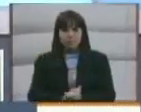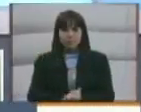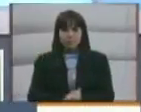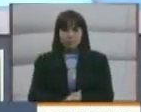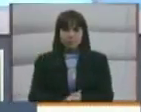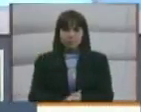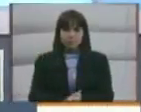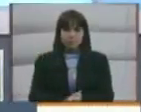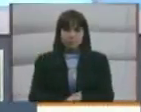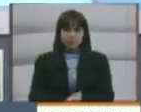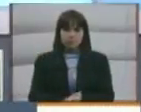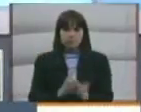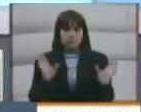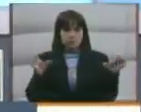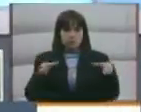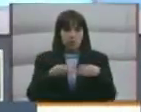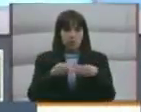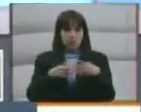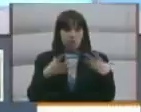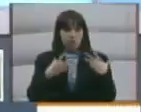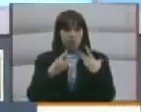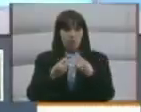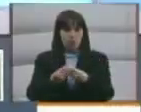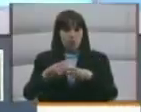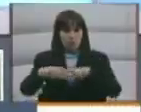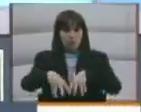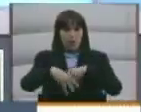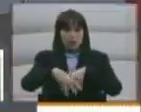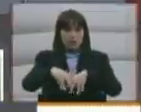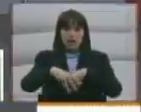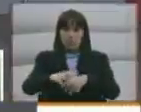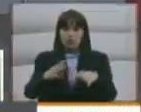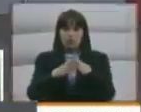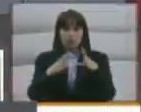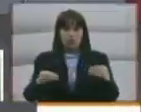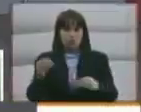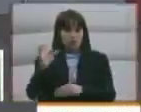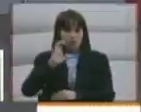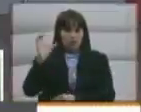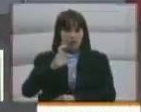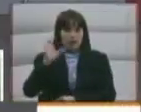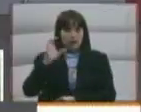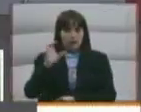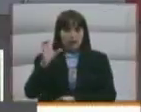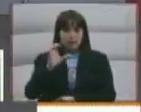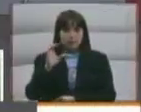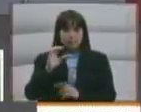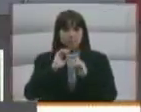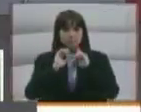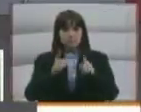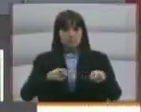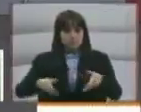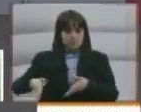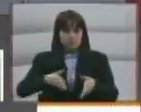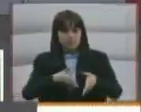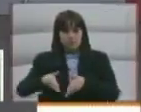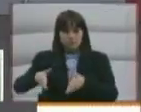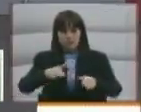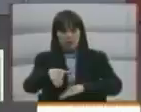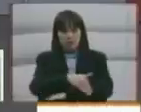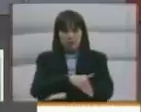Un grupo, caminamos con ellos, marchamos por toda Caracas, por todas las grandes arterias de esta capital, hasta